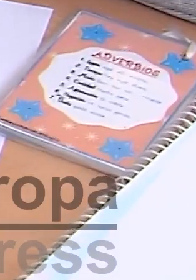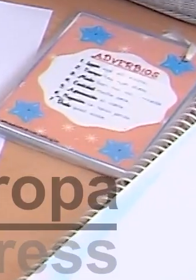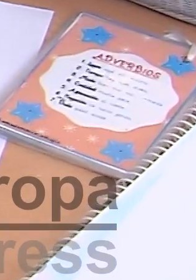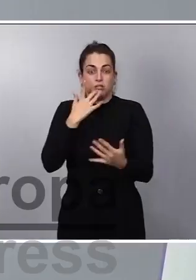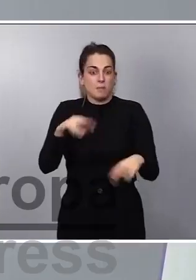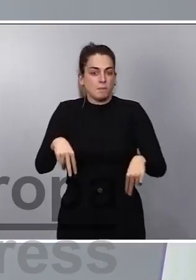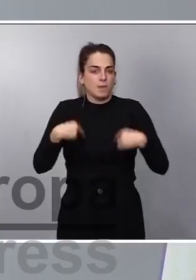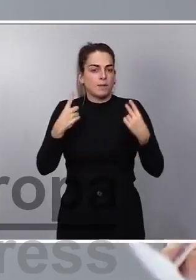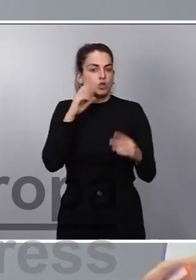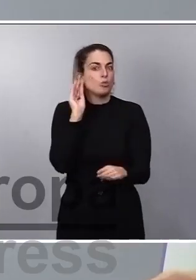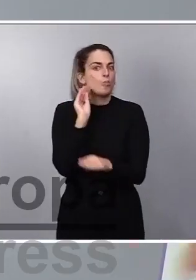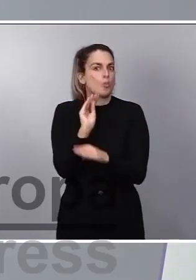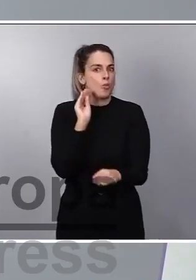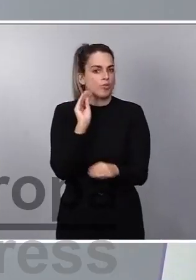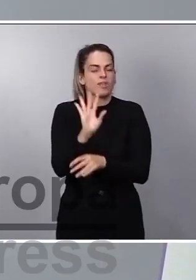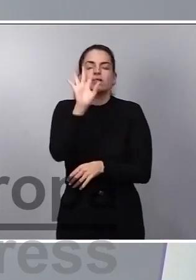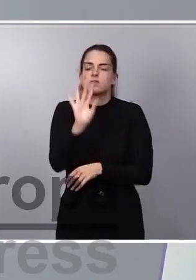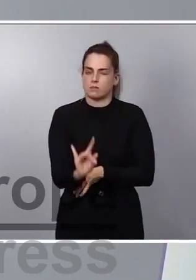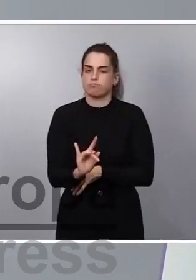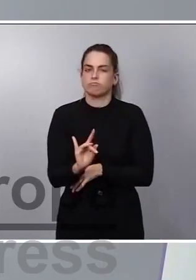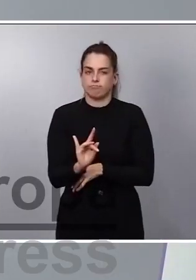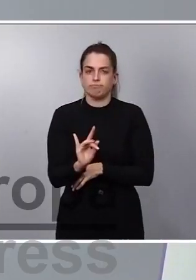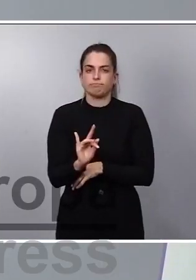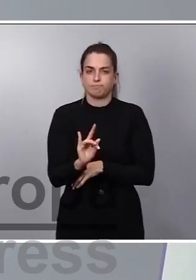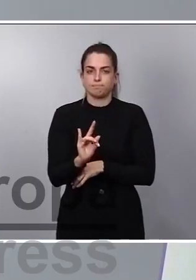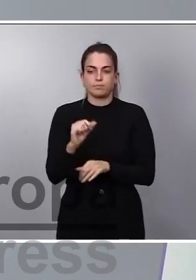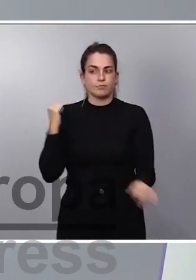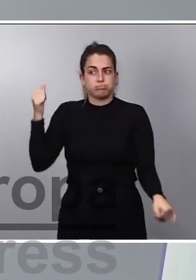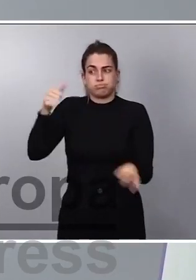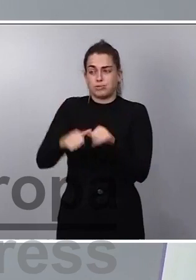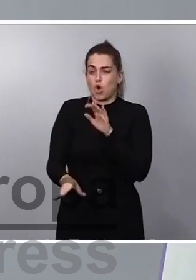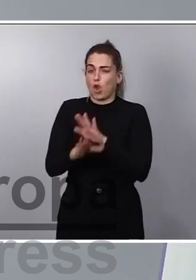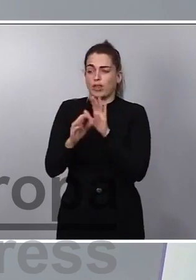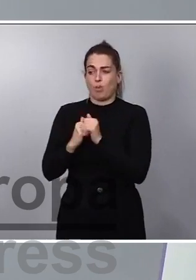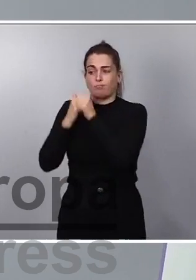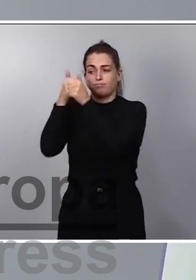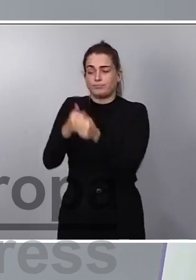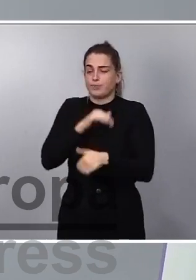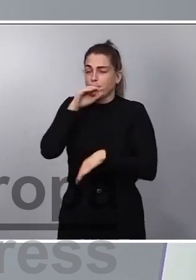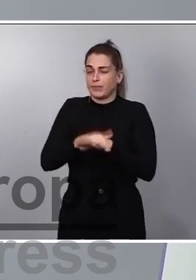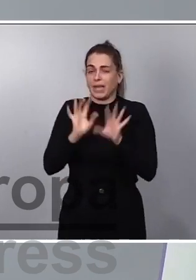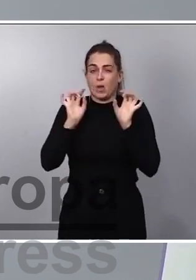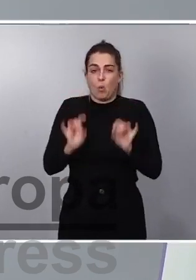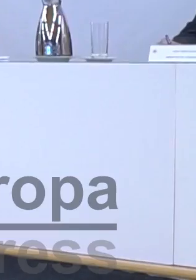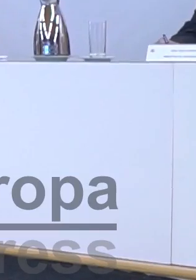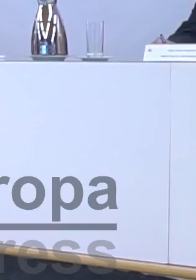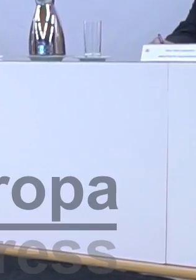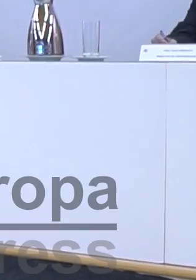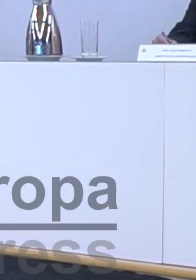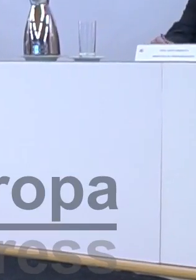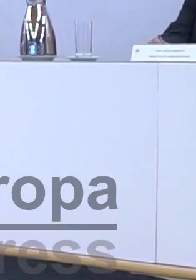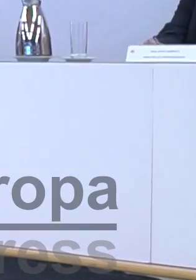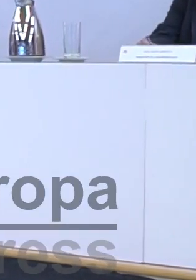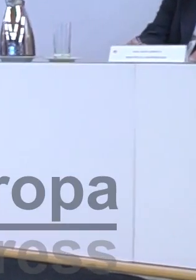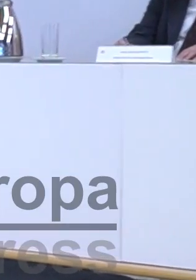Prudencia, sí. De hecho, es la que hemos mantenido durante todos estos meses, pero alarmismo, ninguno. Y